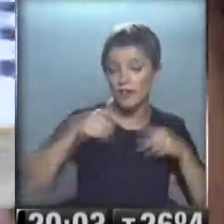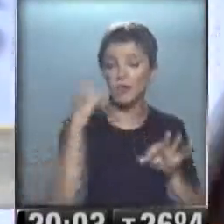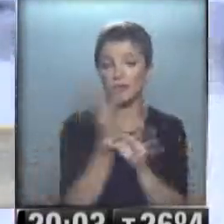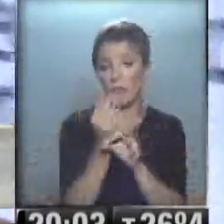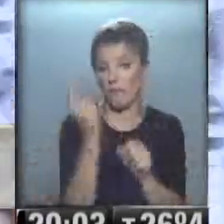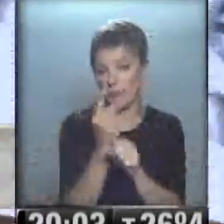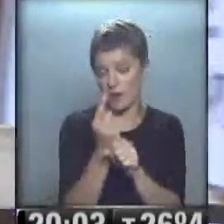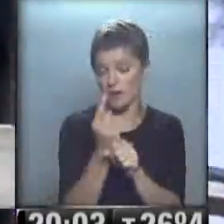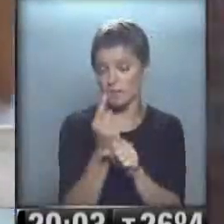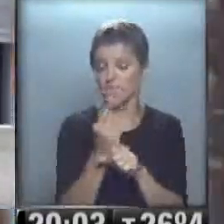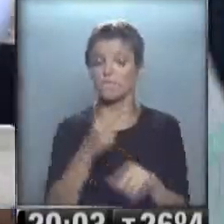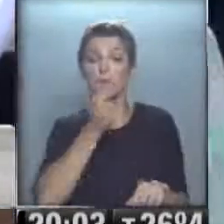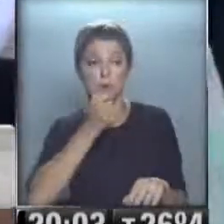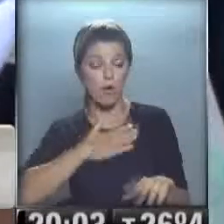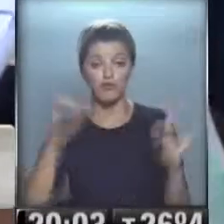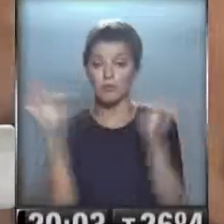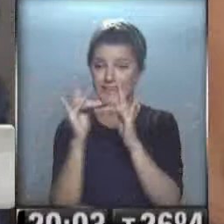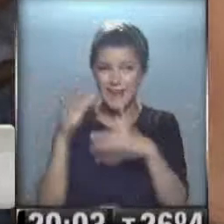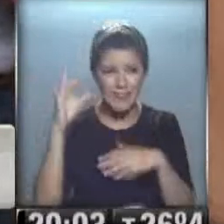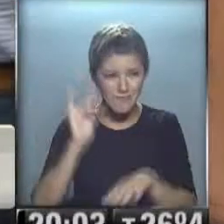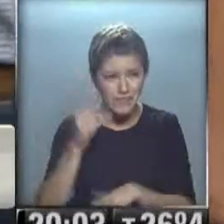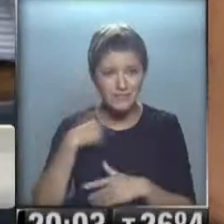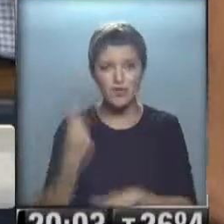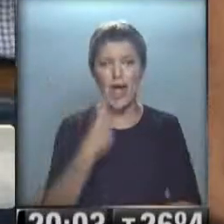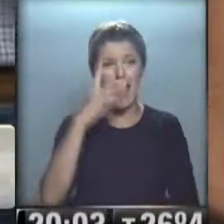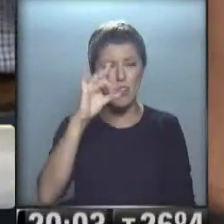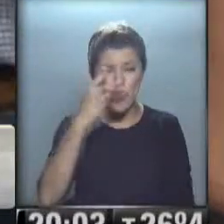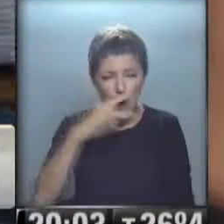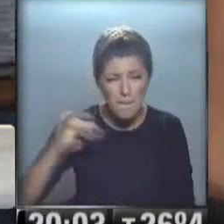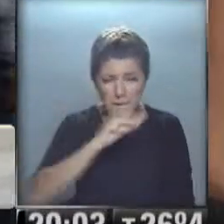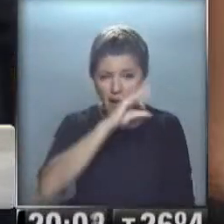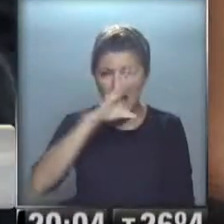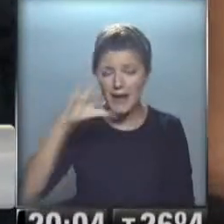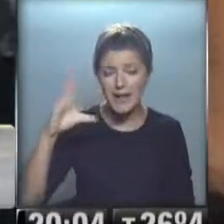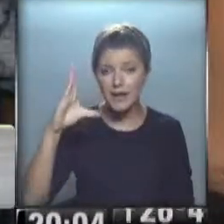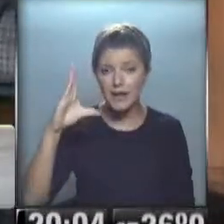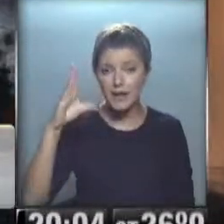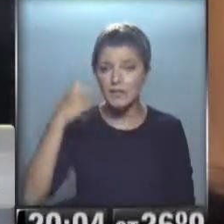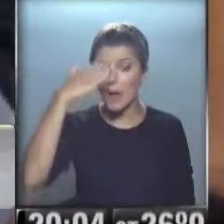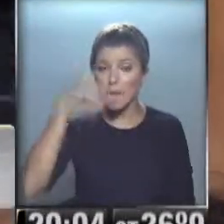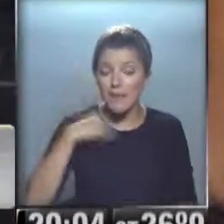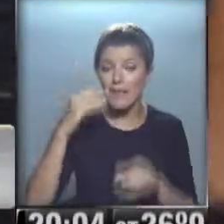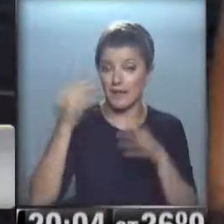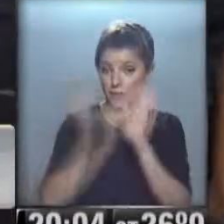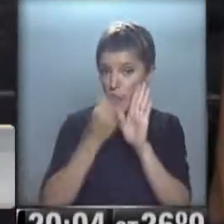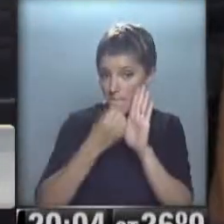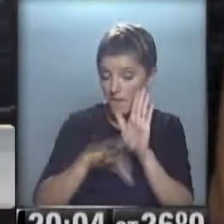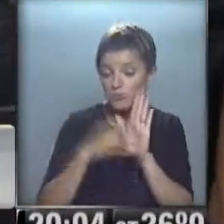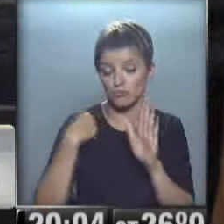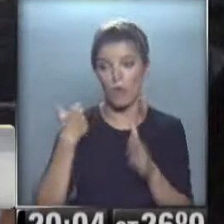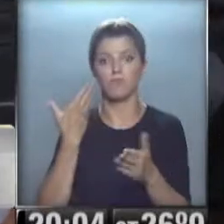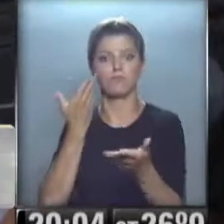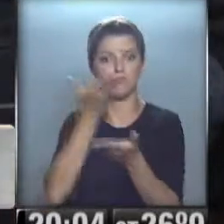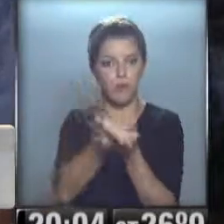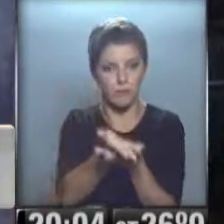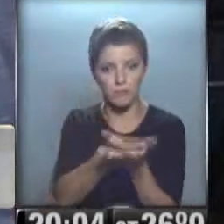tuve dificultad para entrar al sistema me pude escribir recién a las 2 de la mañana del día siguiente de que inicia la inscripción se ve los papeles